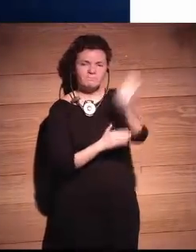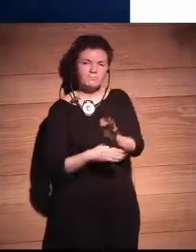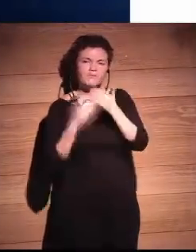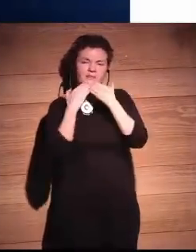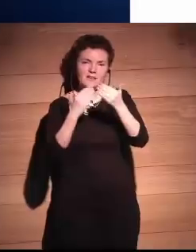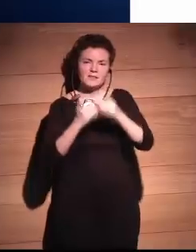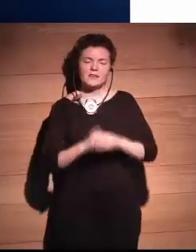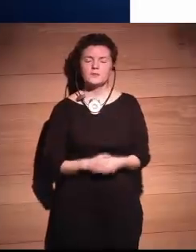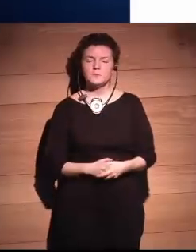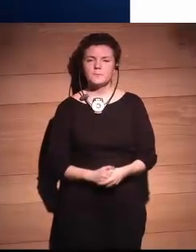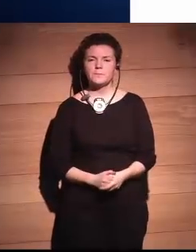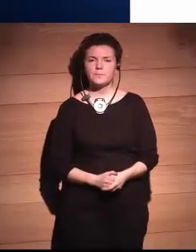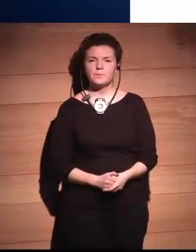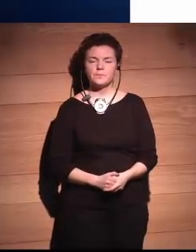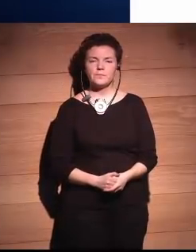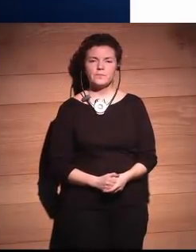gracias.